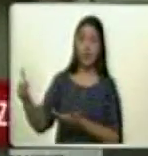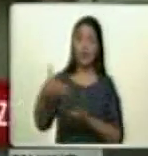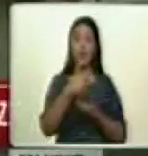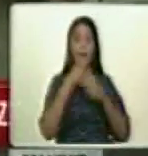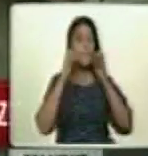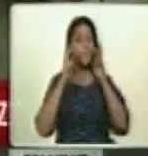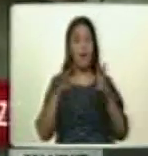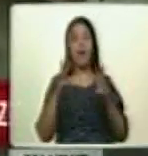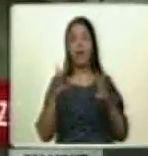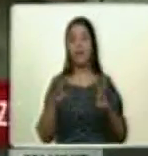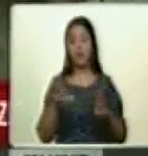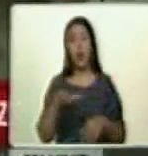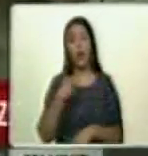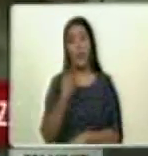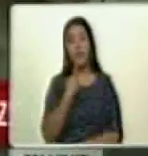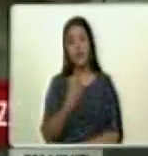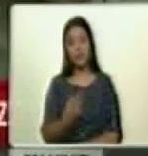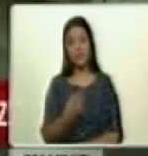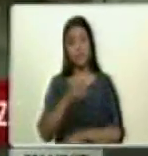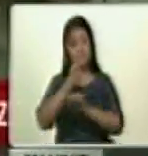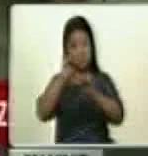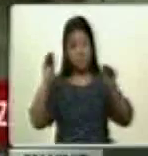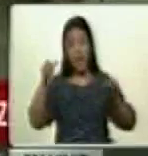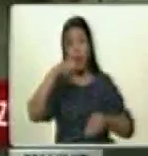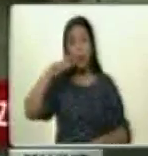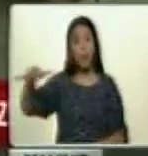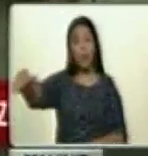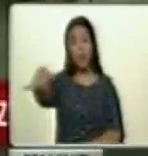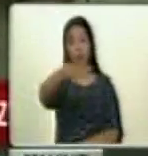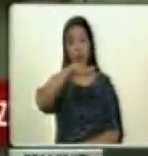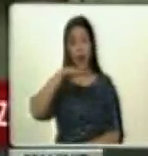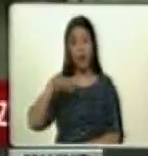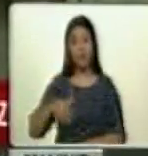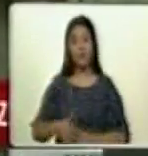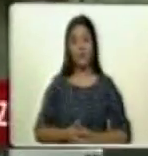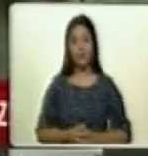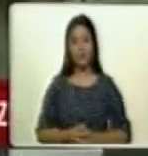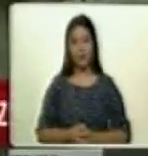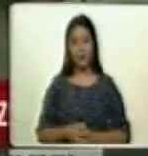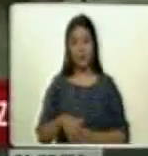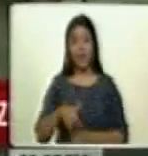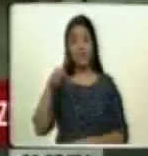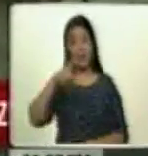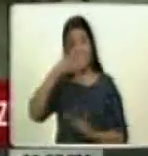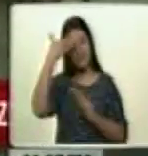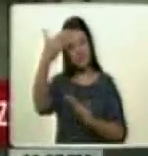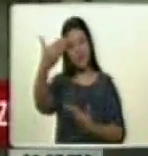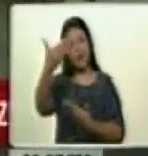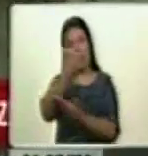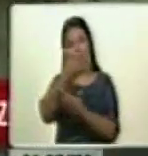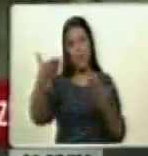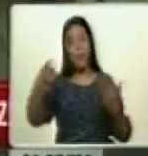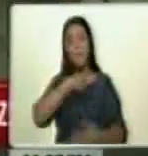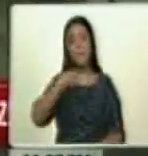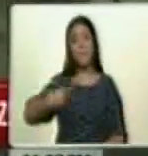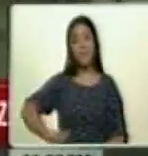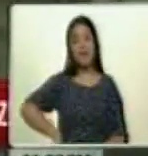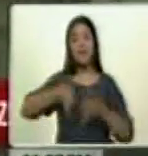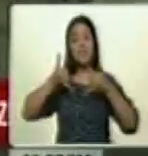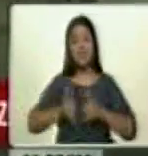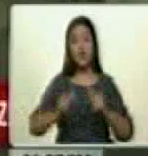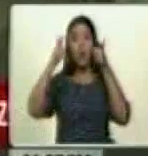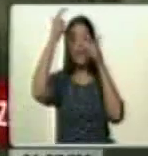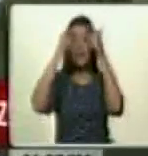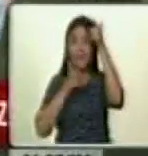maravillosa, podemos decirle a todo nuestro pueblo, camarada vicepresidente, desde aquí el saludo al presidente hijo de